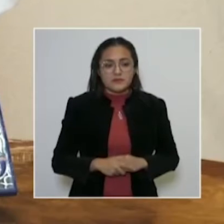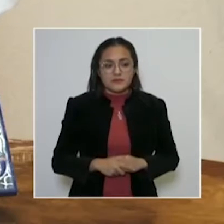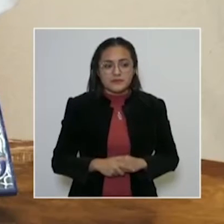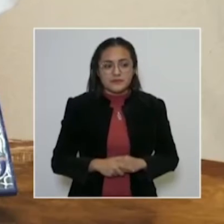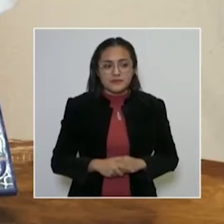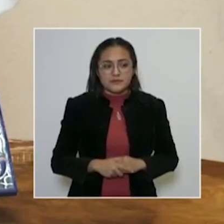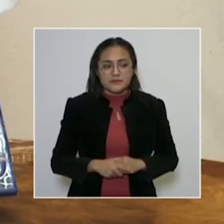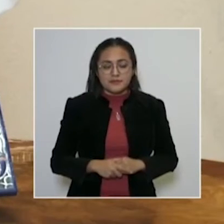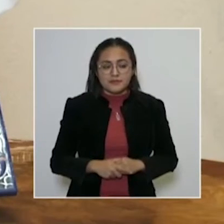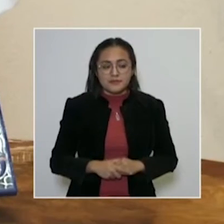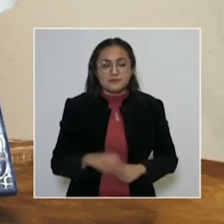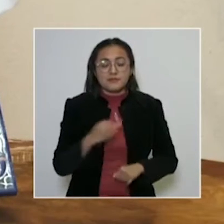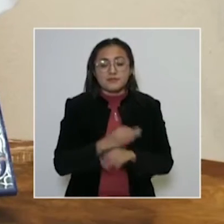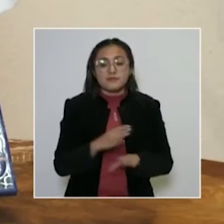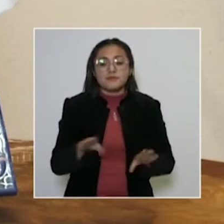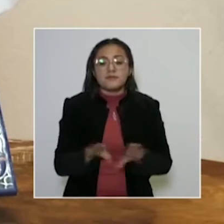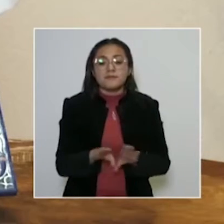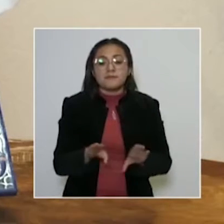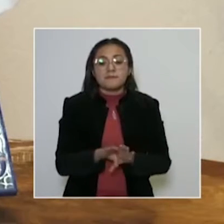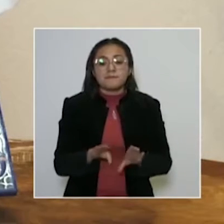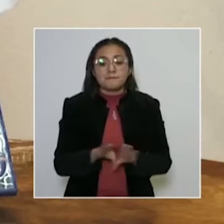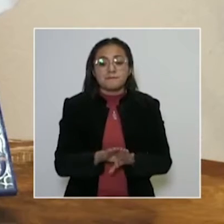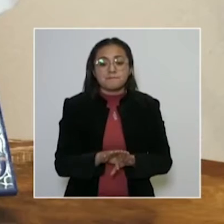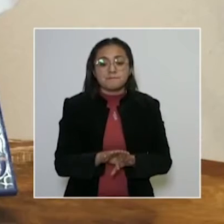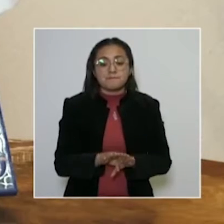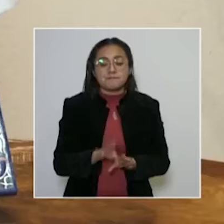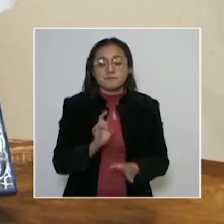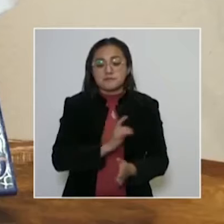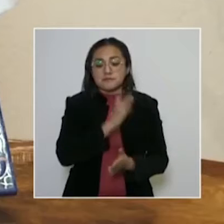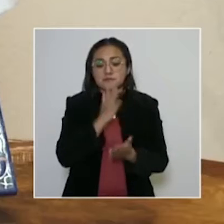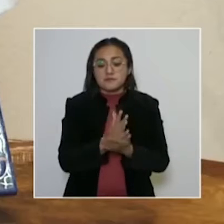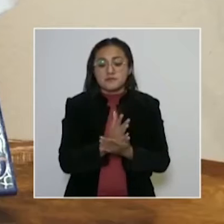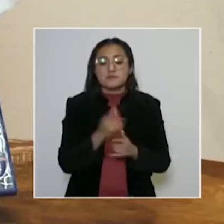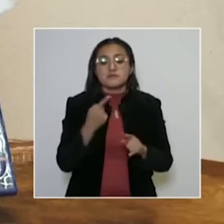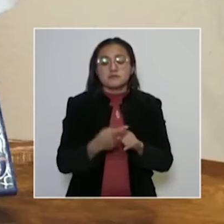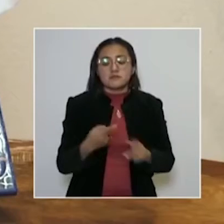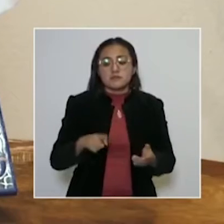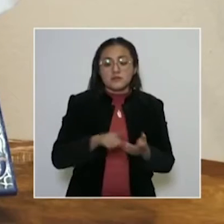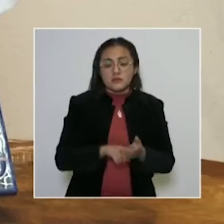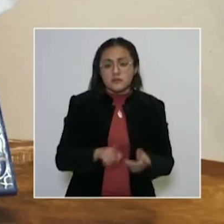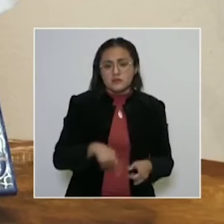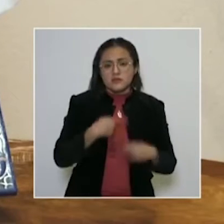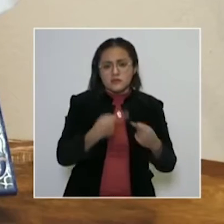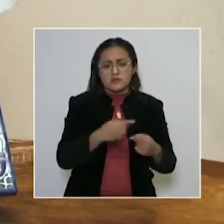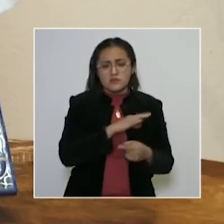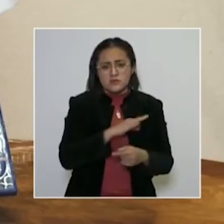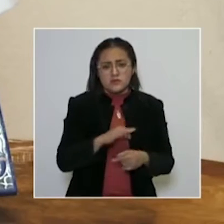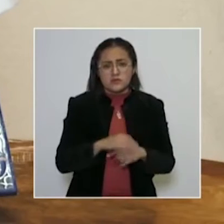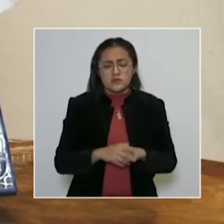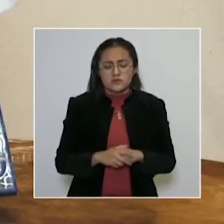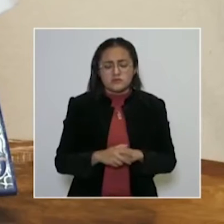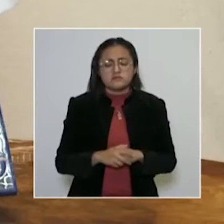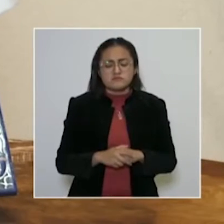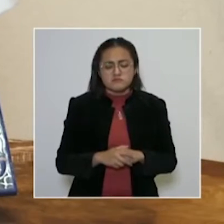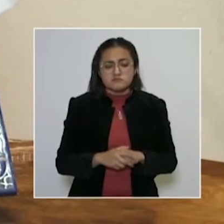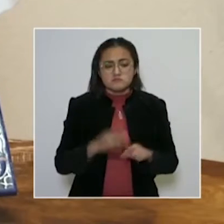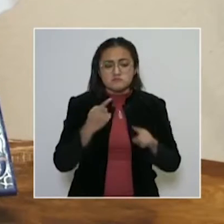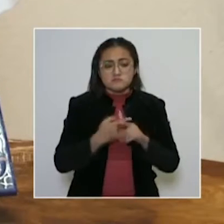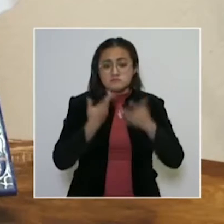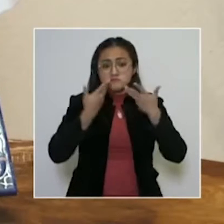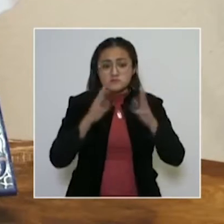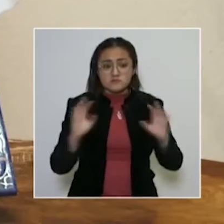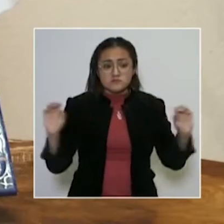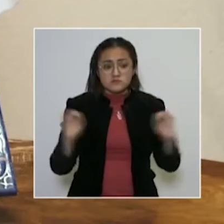que han jugado el papel de incondicionales del poder sin ninguna